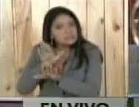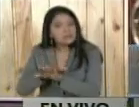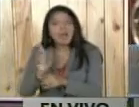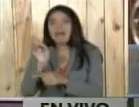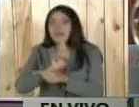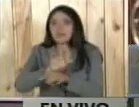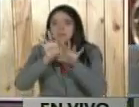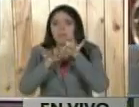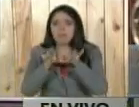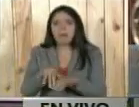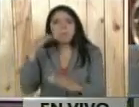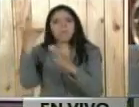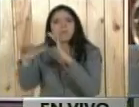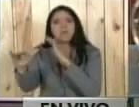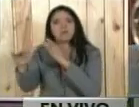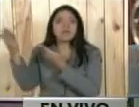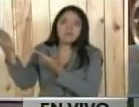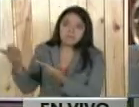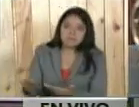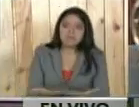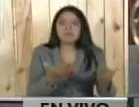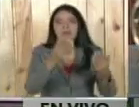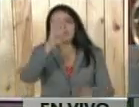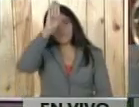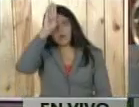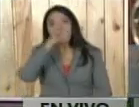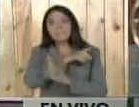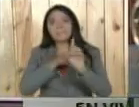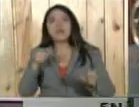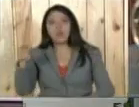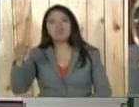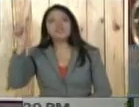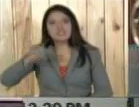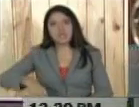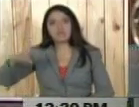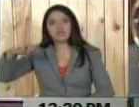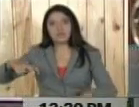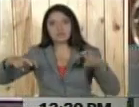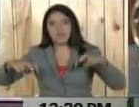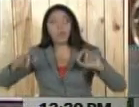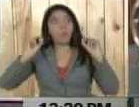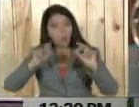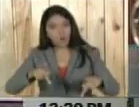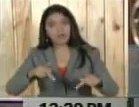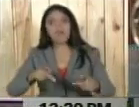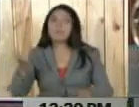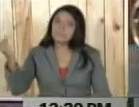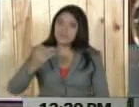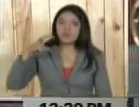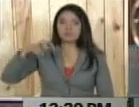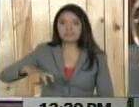carta. Invitado el Vaticano. Y con el Vaticano sí nos sentamos. Muy bien, vino el Vaticano.